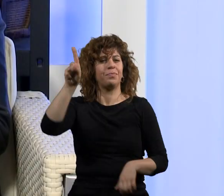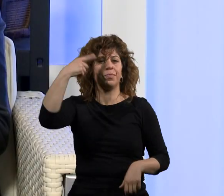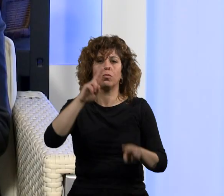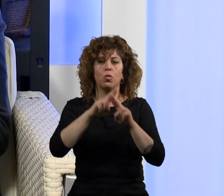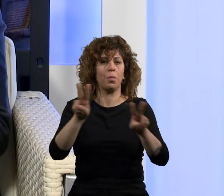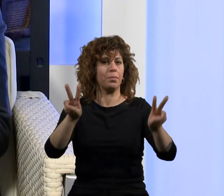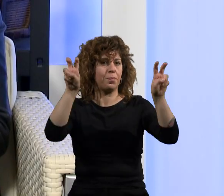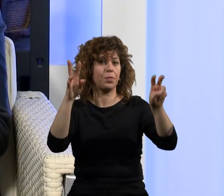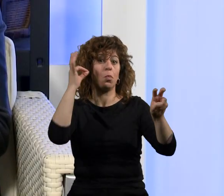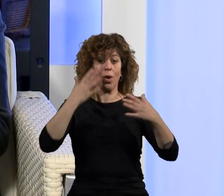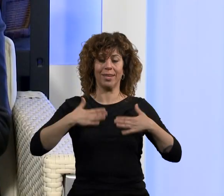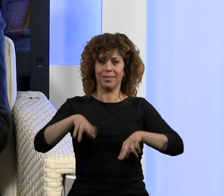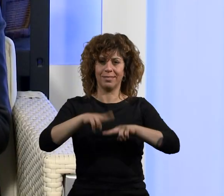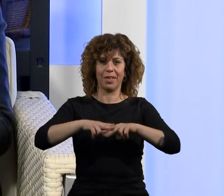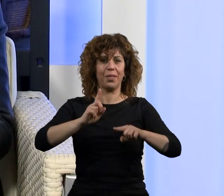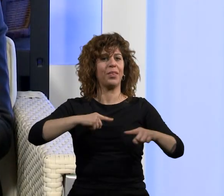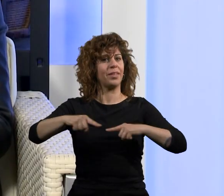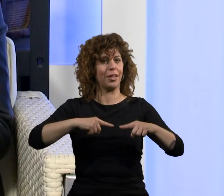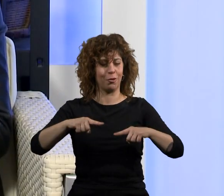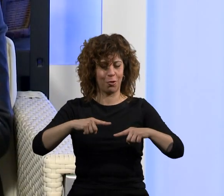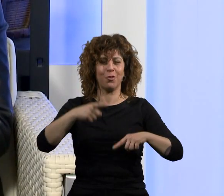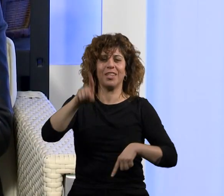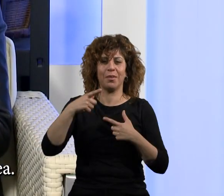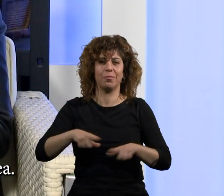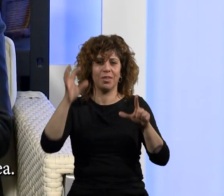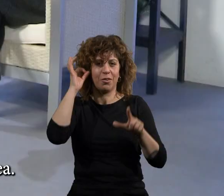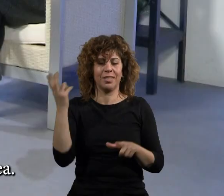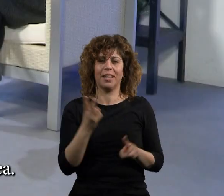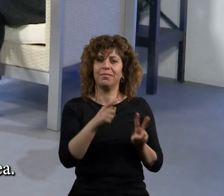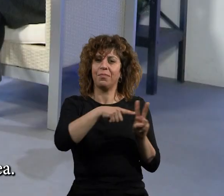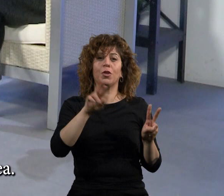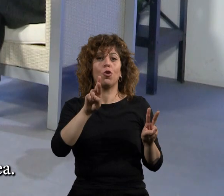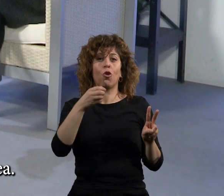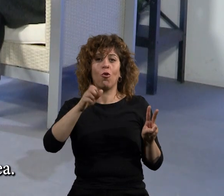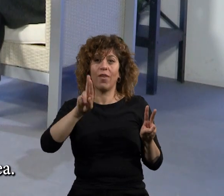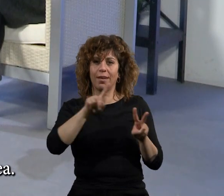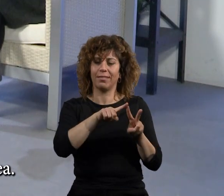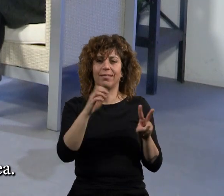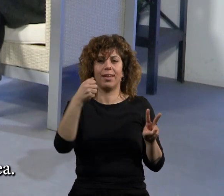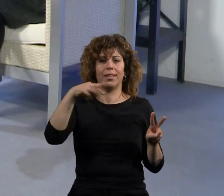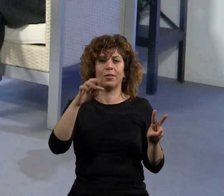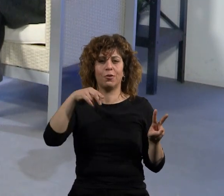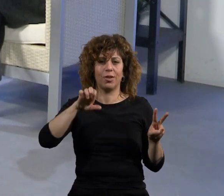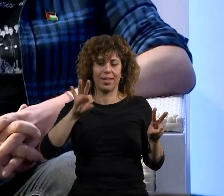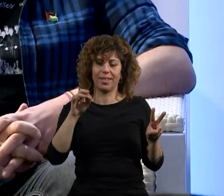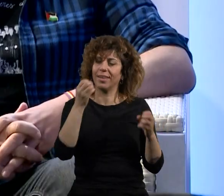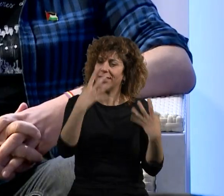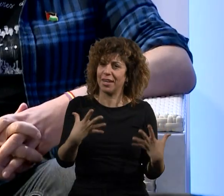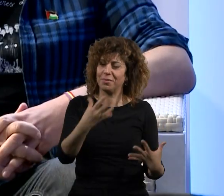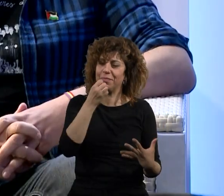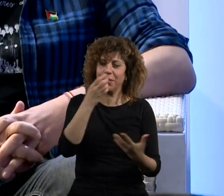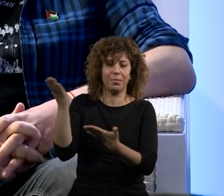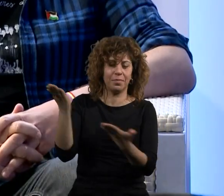Negro y cuyo director nos acompaña también una de las protagonistas, Robert Astorgano y también Antonieta Larrea. ¿Qué tal? ¿Cómo